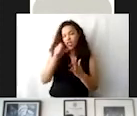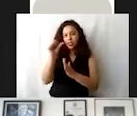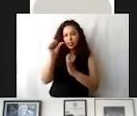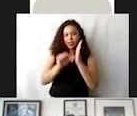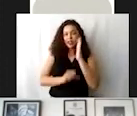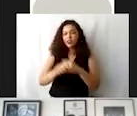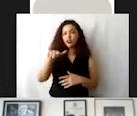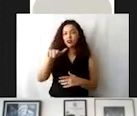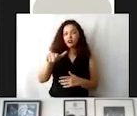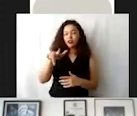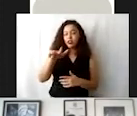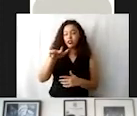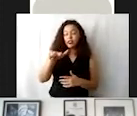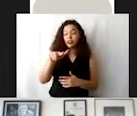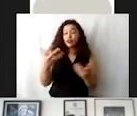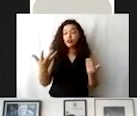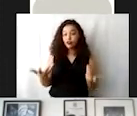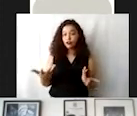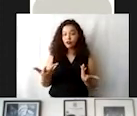se pueden hacer a través